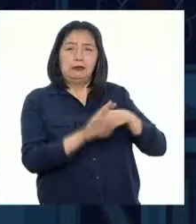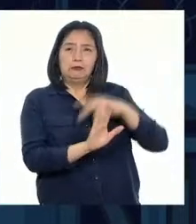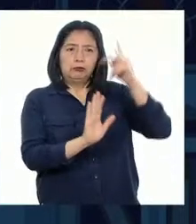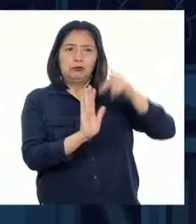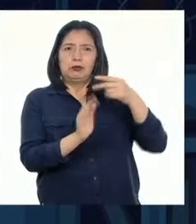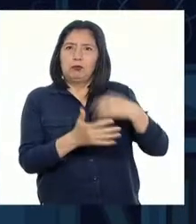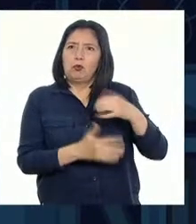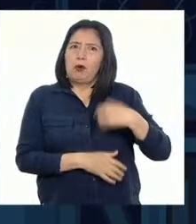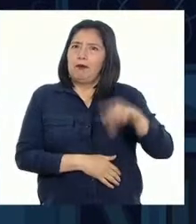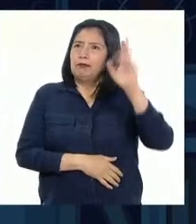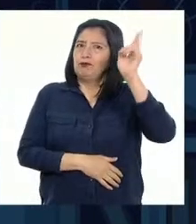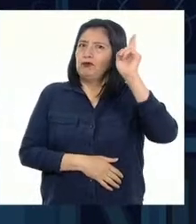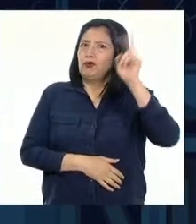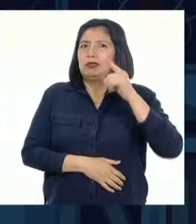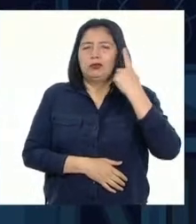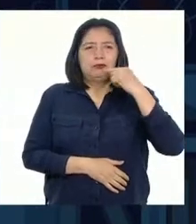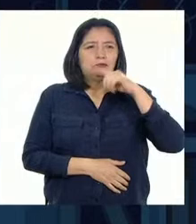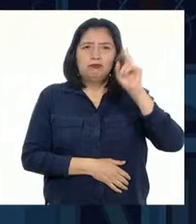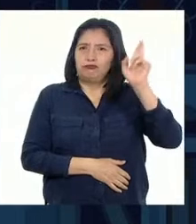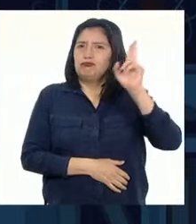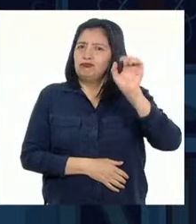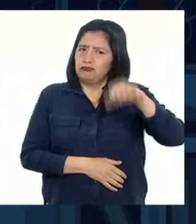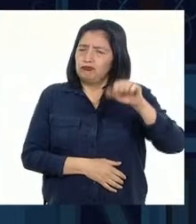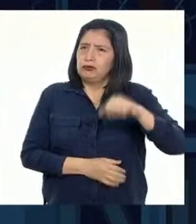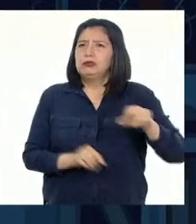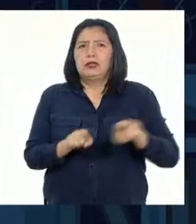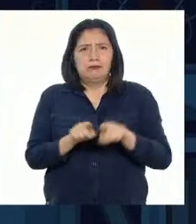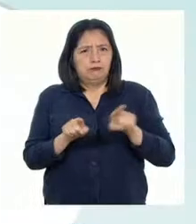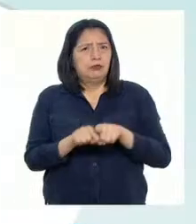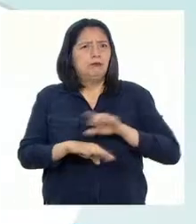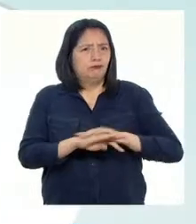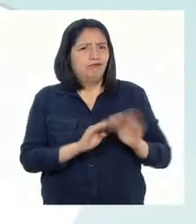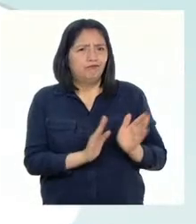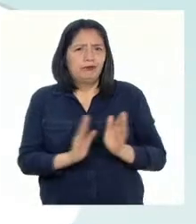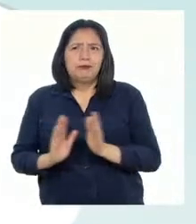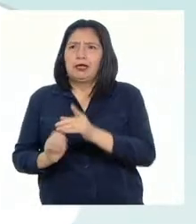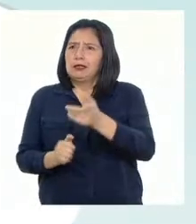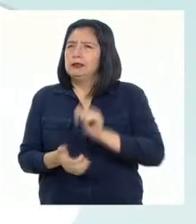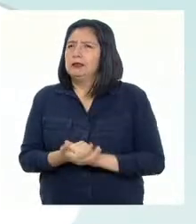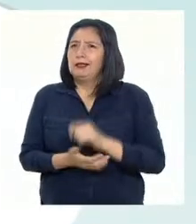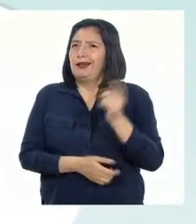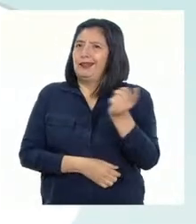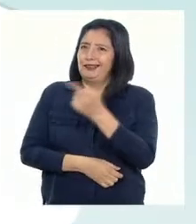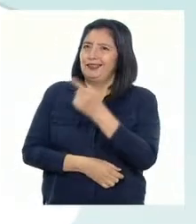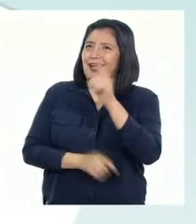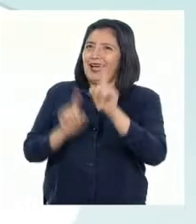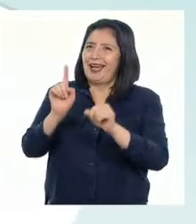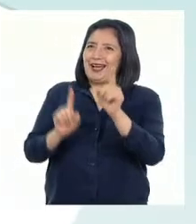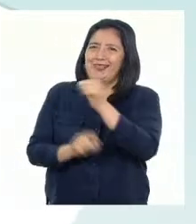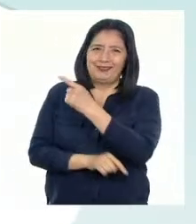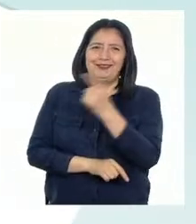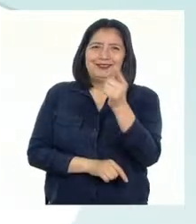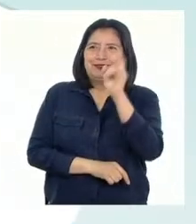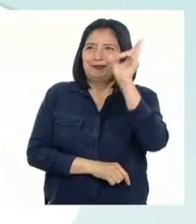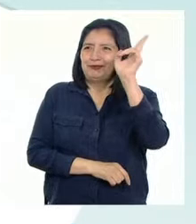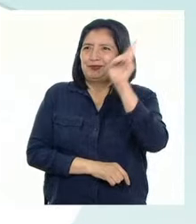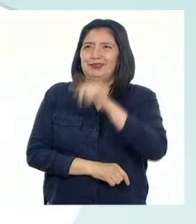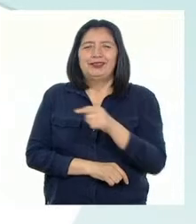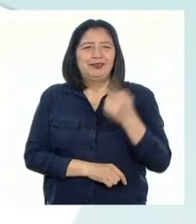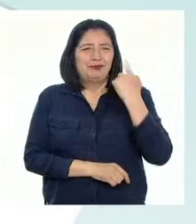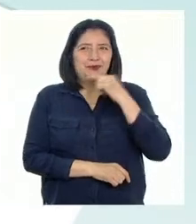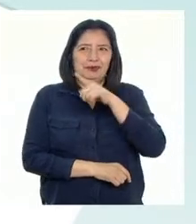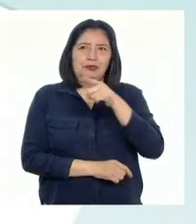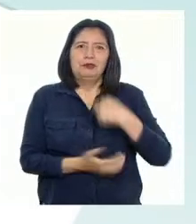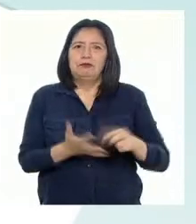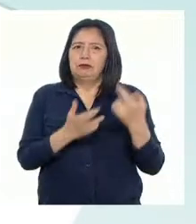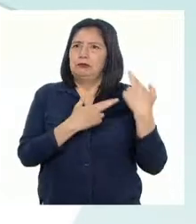a grandes maestras y maestros que también los planifican. Tenemos a algunas de las profesoras y profesores